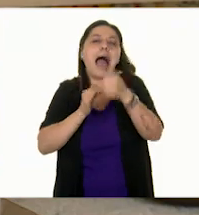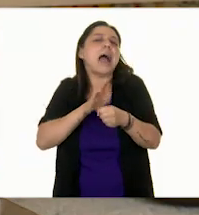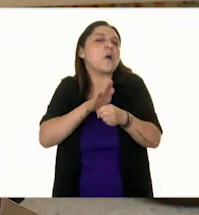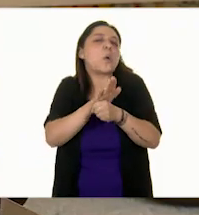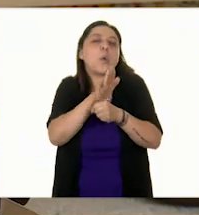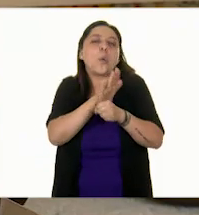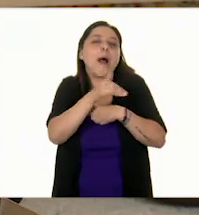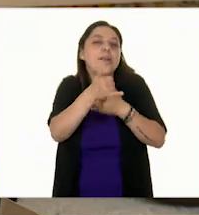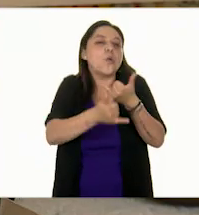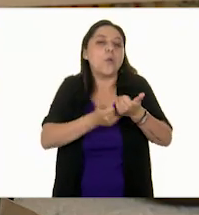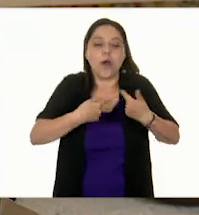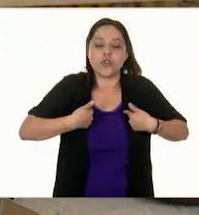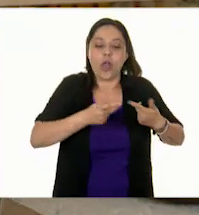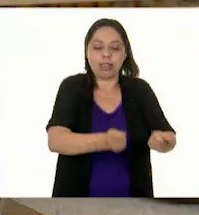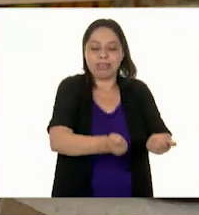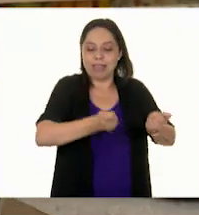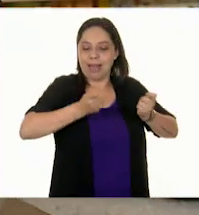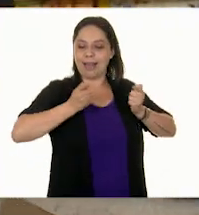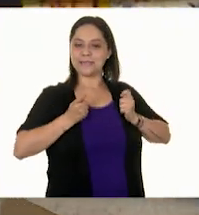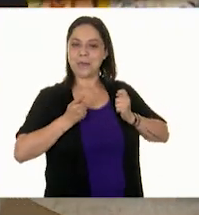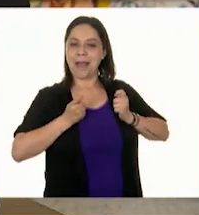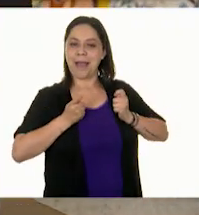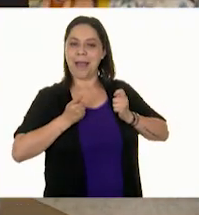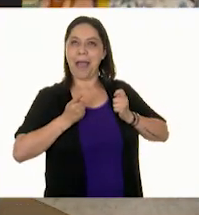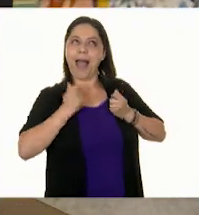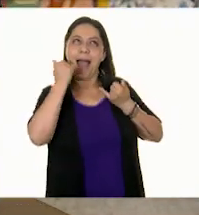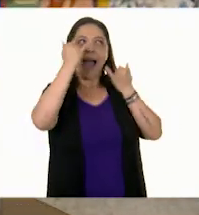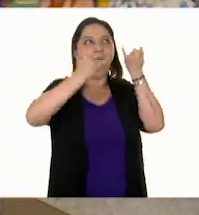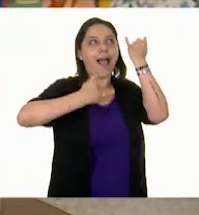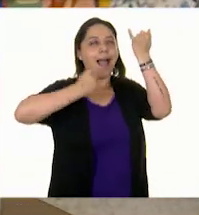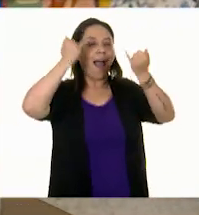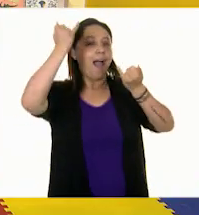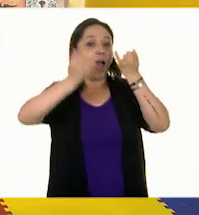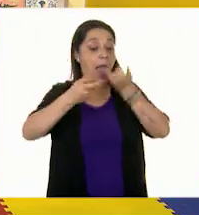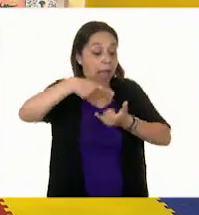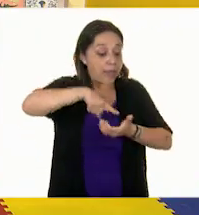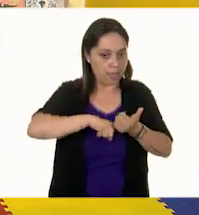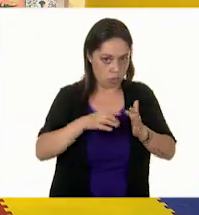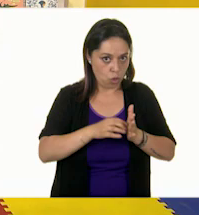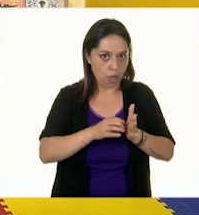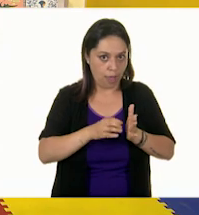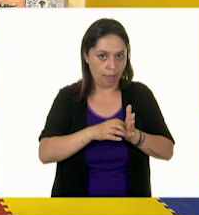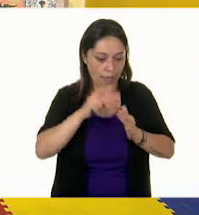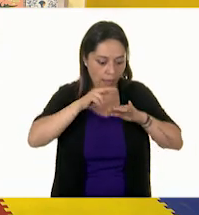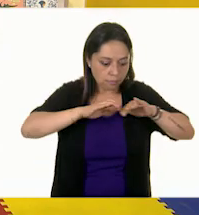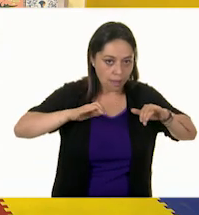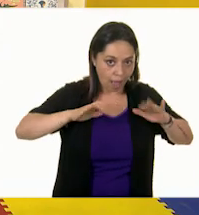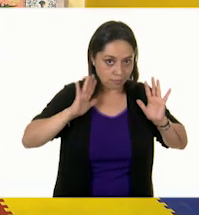podemos idear con lo que encuentres dentro de esa caja. ¿Sale? Sí. A ver.